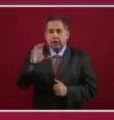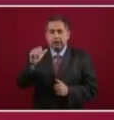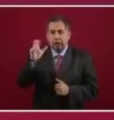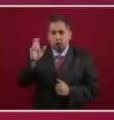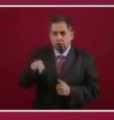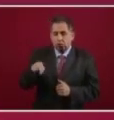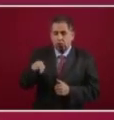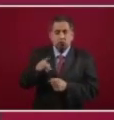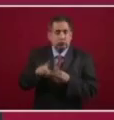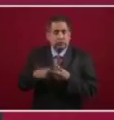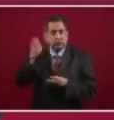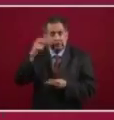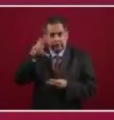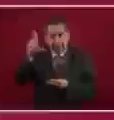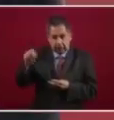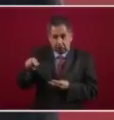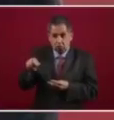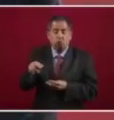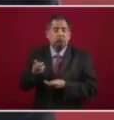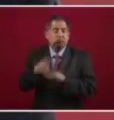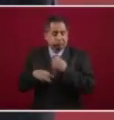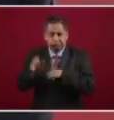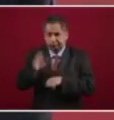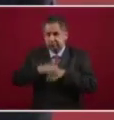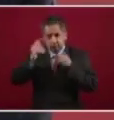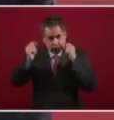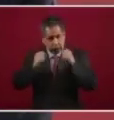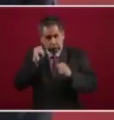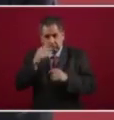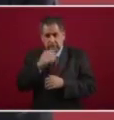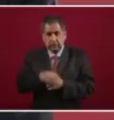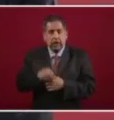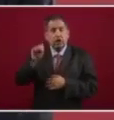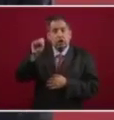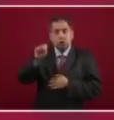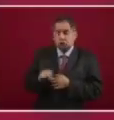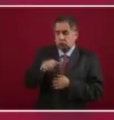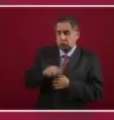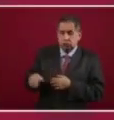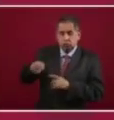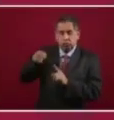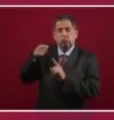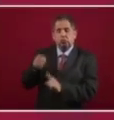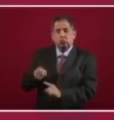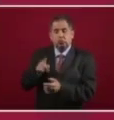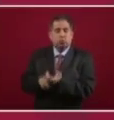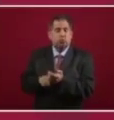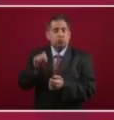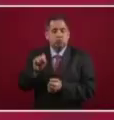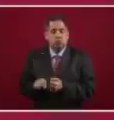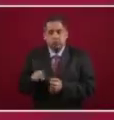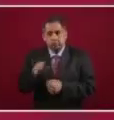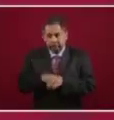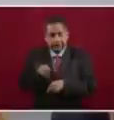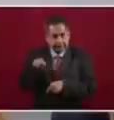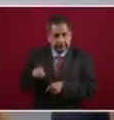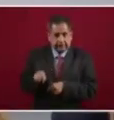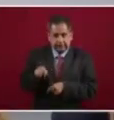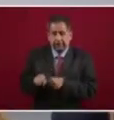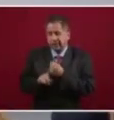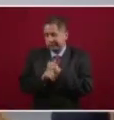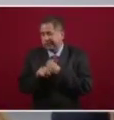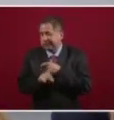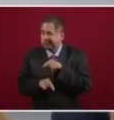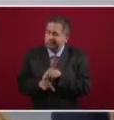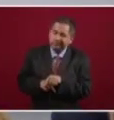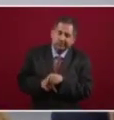Cancún, en Quintana Roo, y del sureste es uno de los estados en donde hemos tenido más